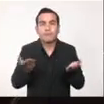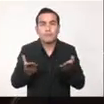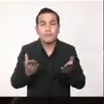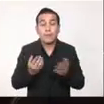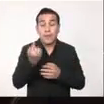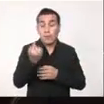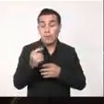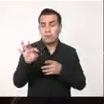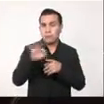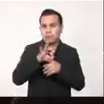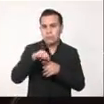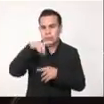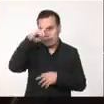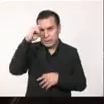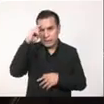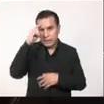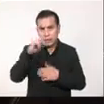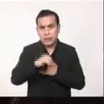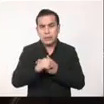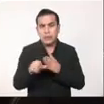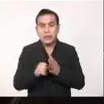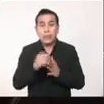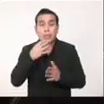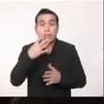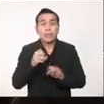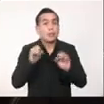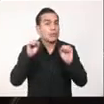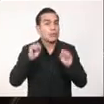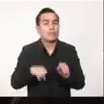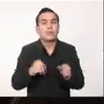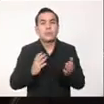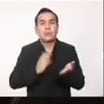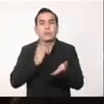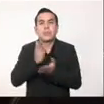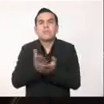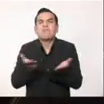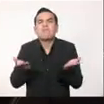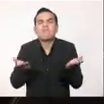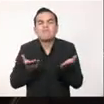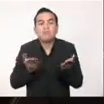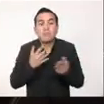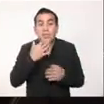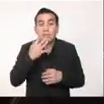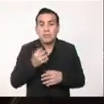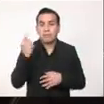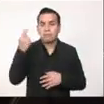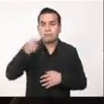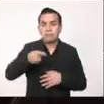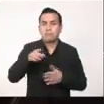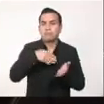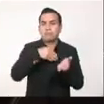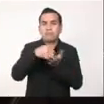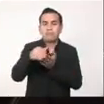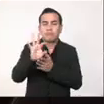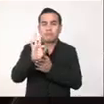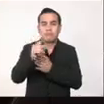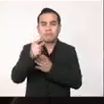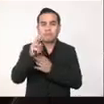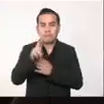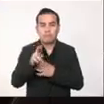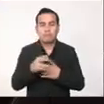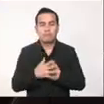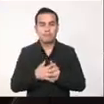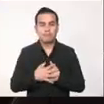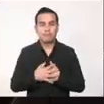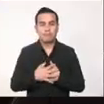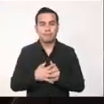un funcionario esté ahí, la Asamblea no está facultada para elegirlo, pero además está obligada a destituirlo en caso se dé la